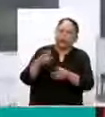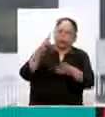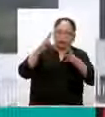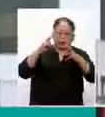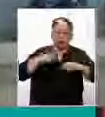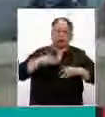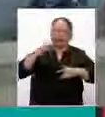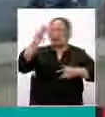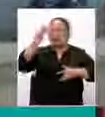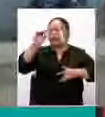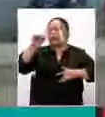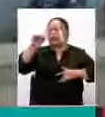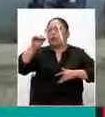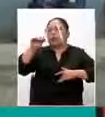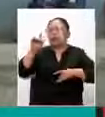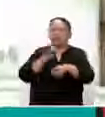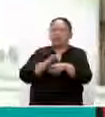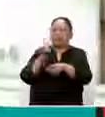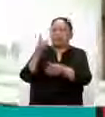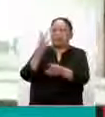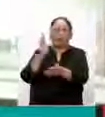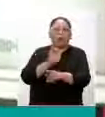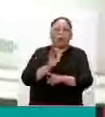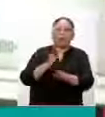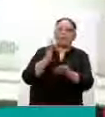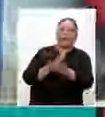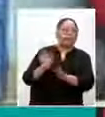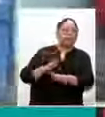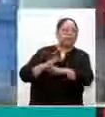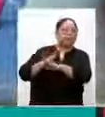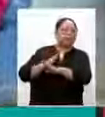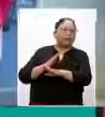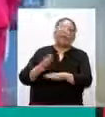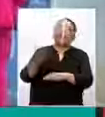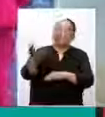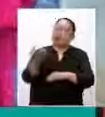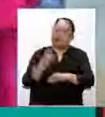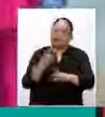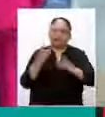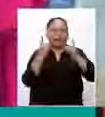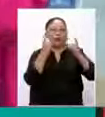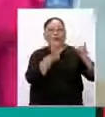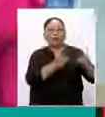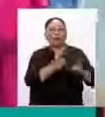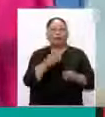de salud como consecuencia del paro, puede llamar a la línea